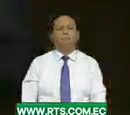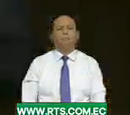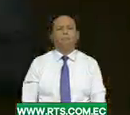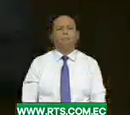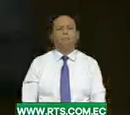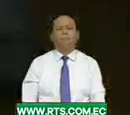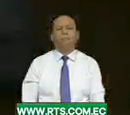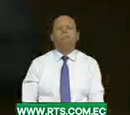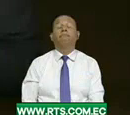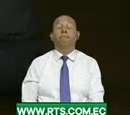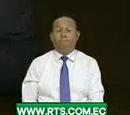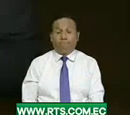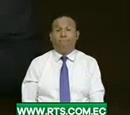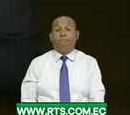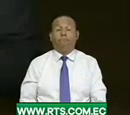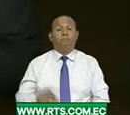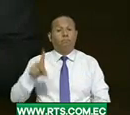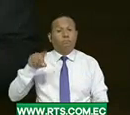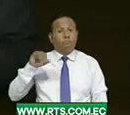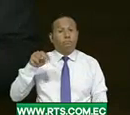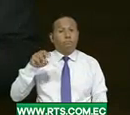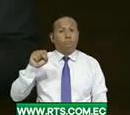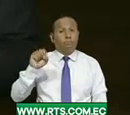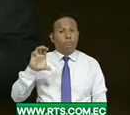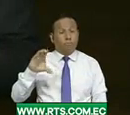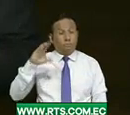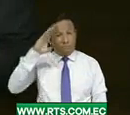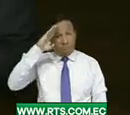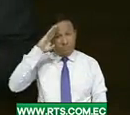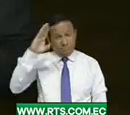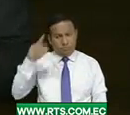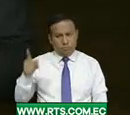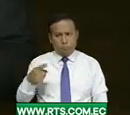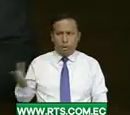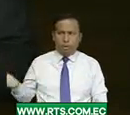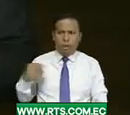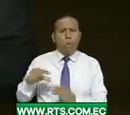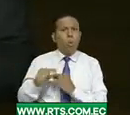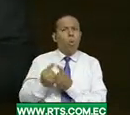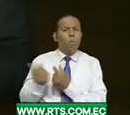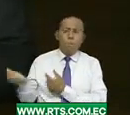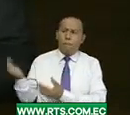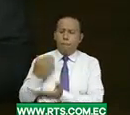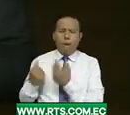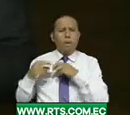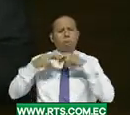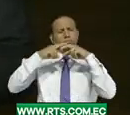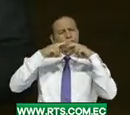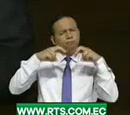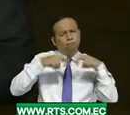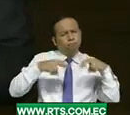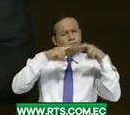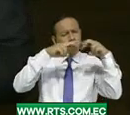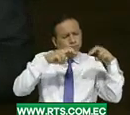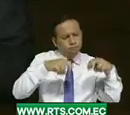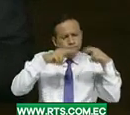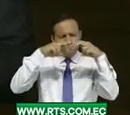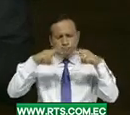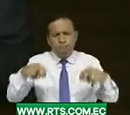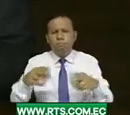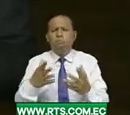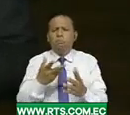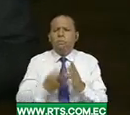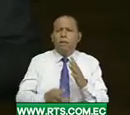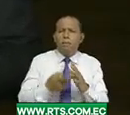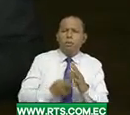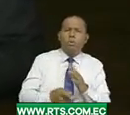Y es así como la DINASEC ha activado a sus unidades investigativas. La Policía Nacional con su unidad investigativa ya está tratando de determinar quiénes